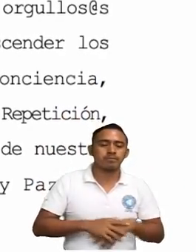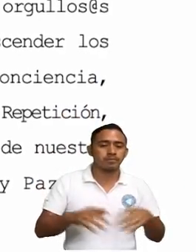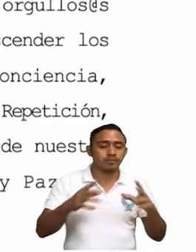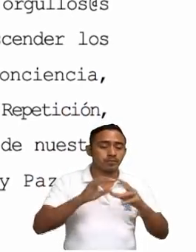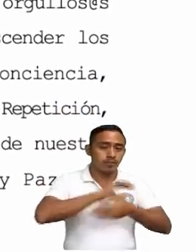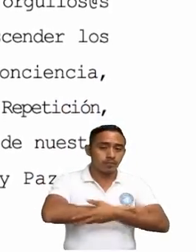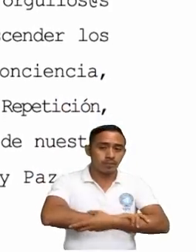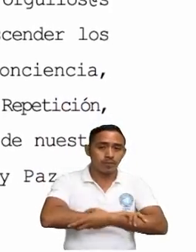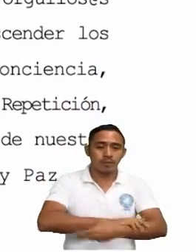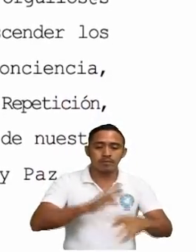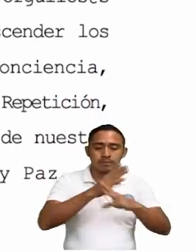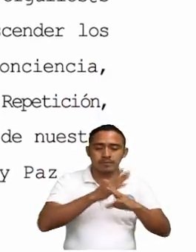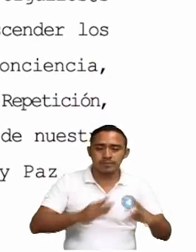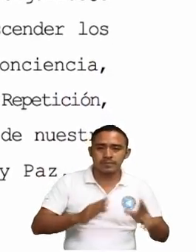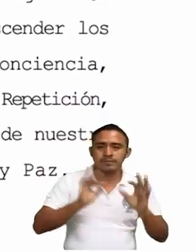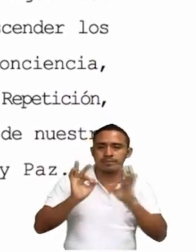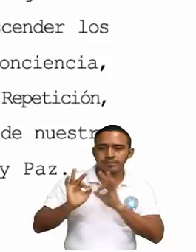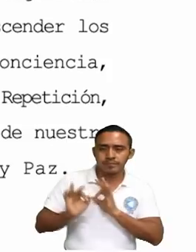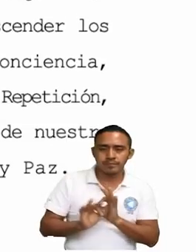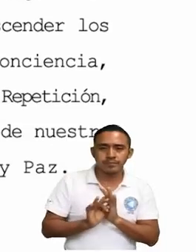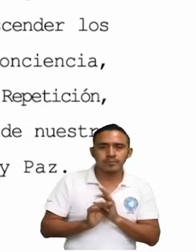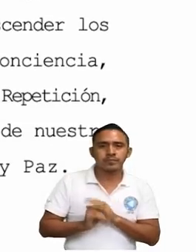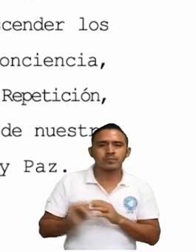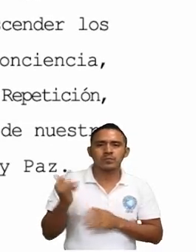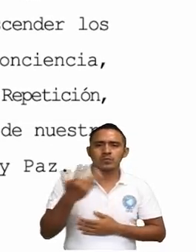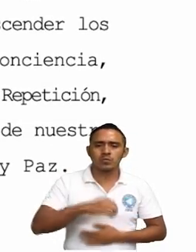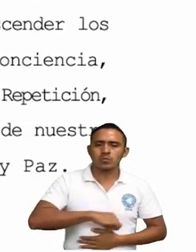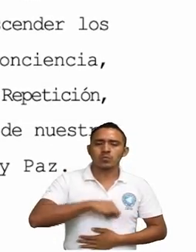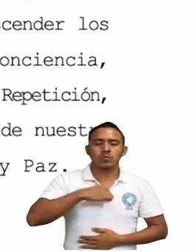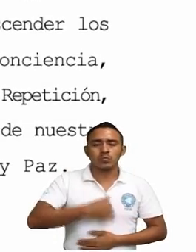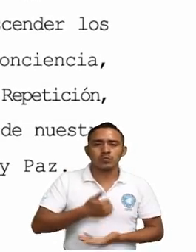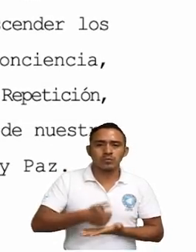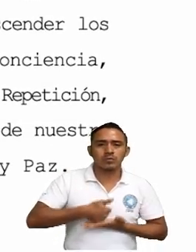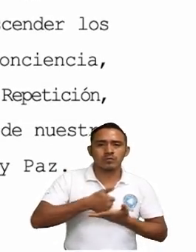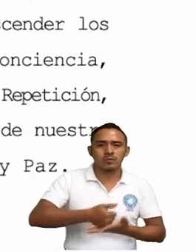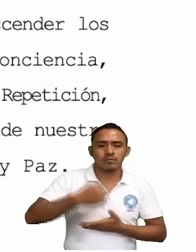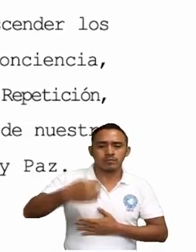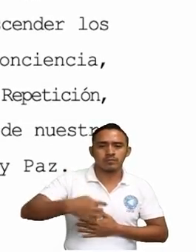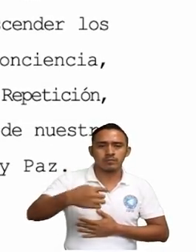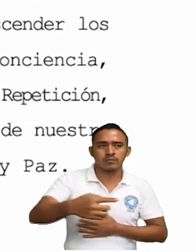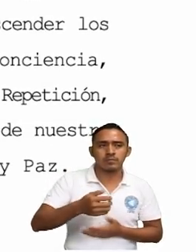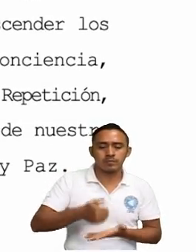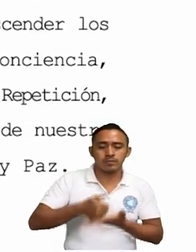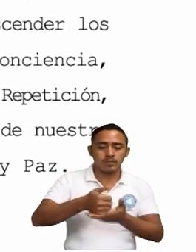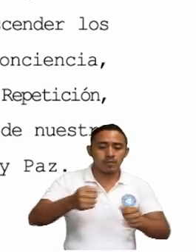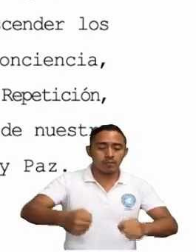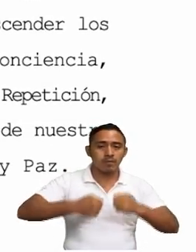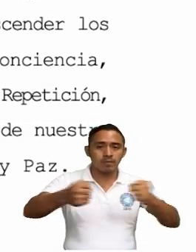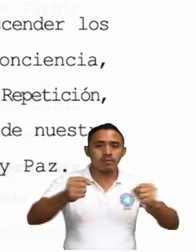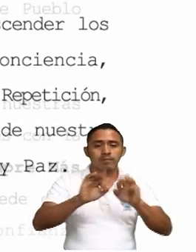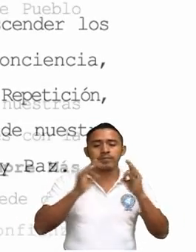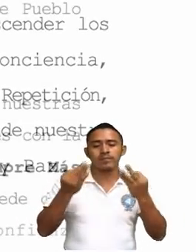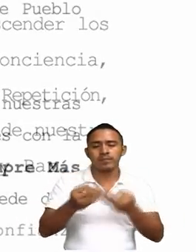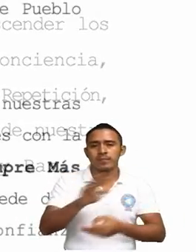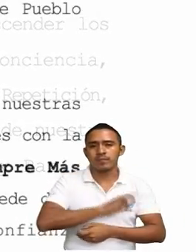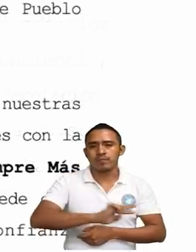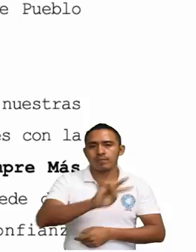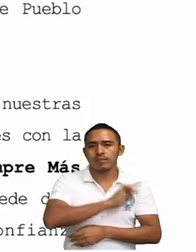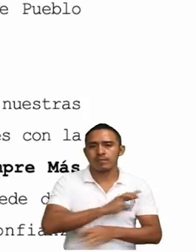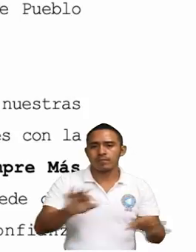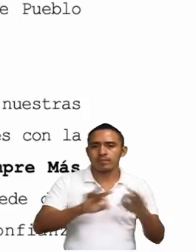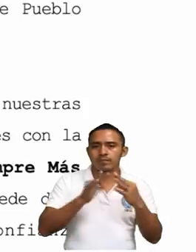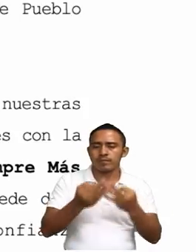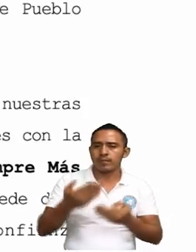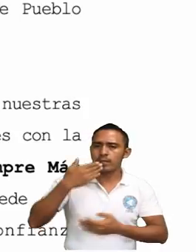la paz. Nos sentimos orgullosas y orgullosos de contribuir cotidianamente al fortalecimiento de las familias, de los valores de familia, de la